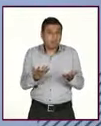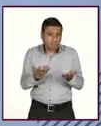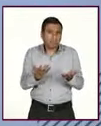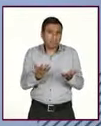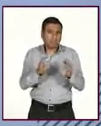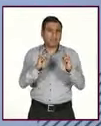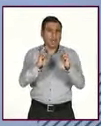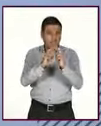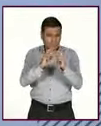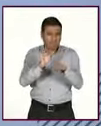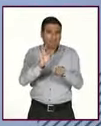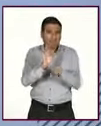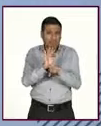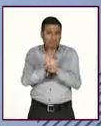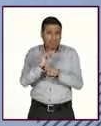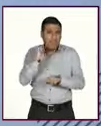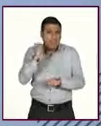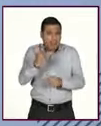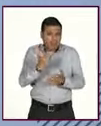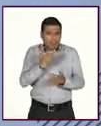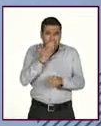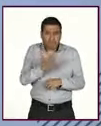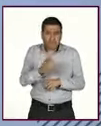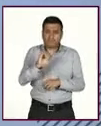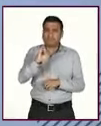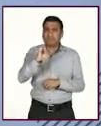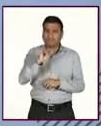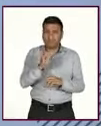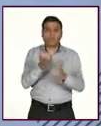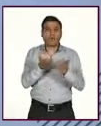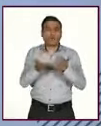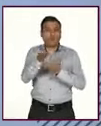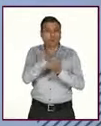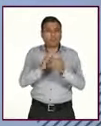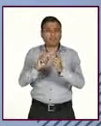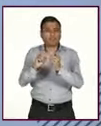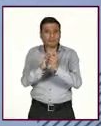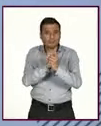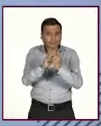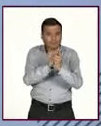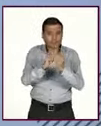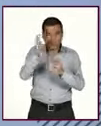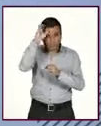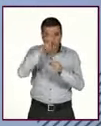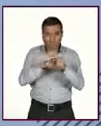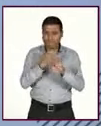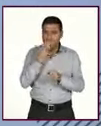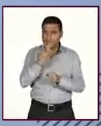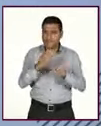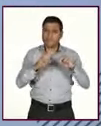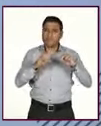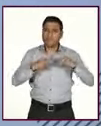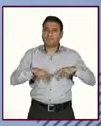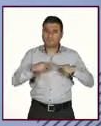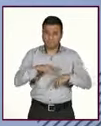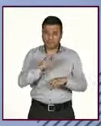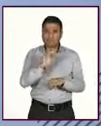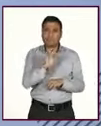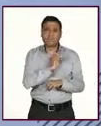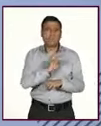factor protector, ¿no? Entonces, tener este tipo de convivencias y este brebaje cultural ayuda a que la persona se